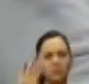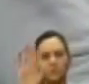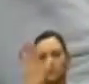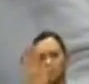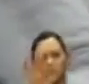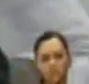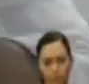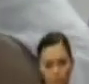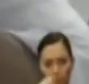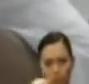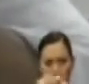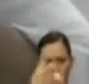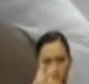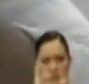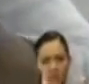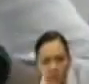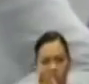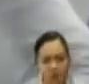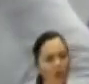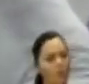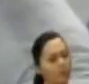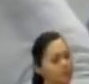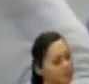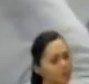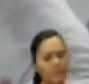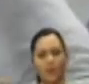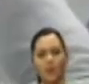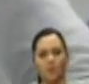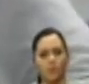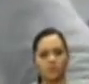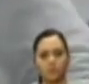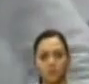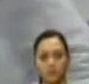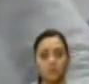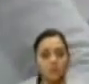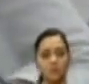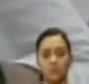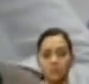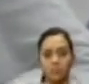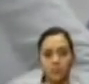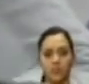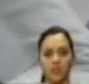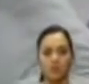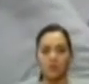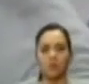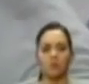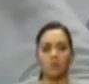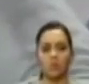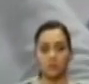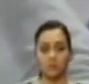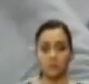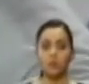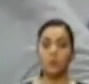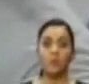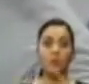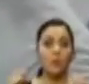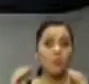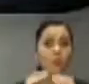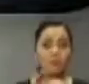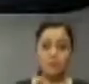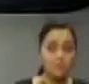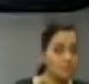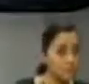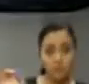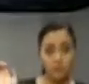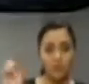ese momento si están atentando contra la democracia? Pero los que deben rechazar esto, estas posturas y